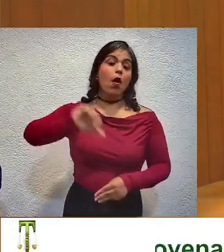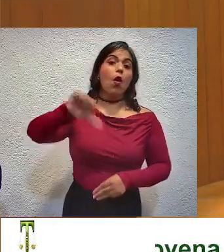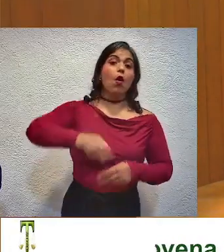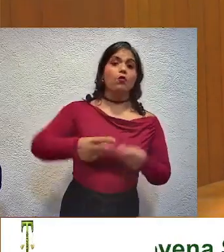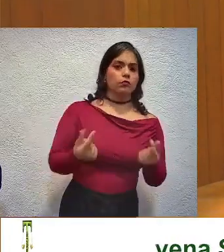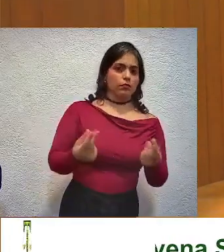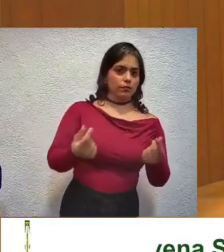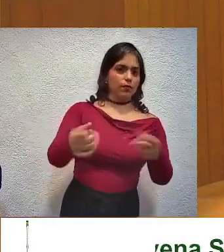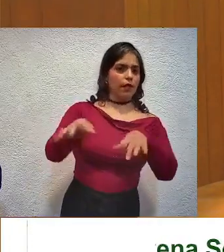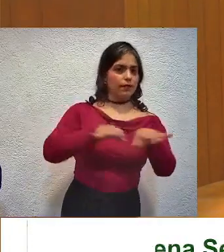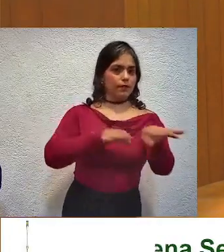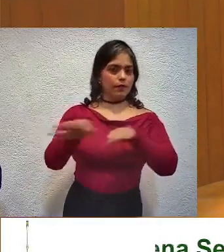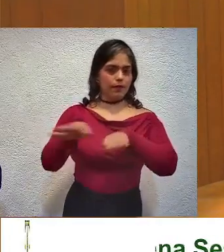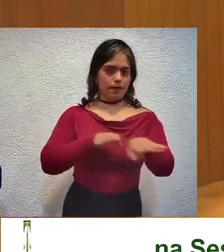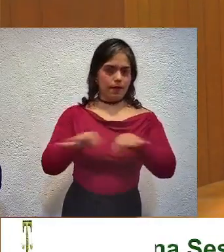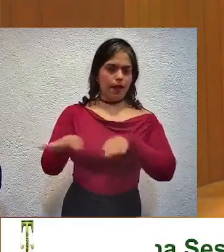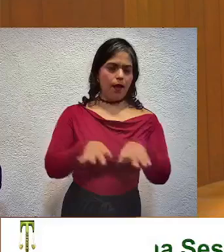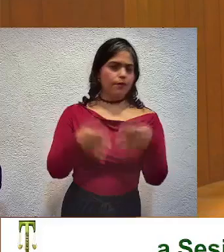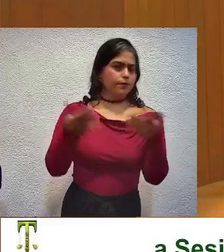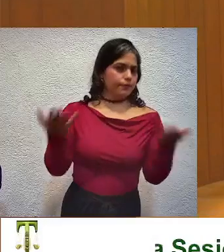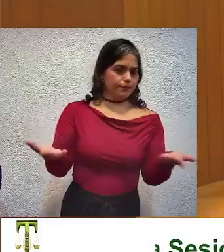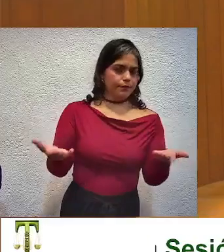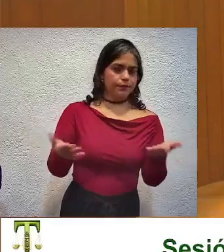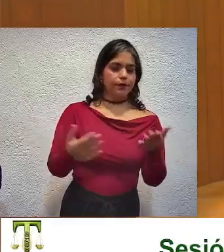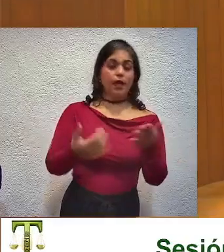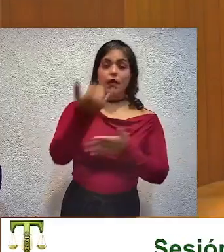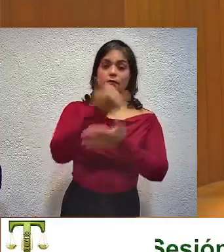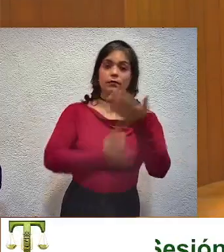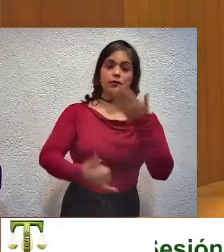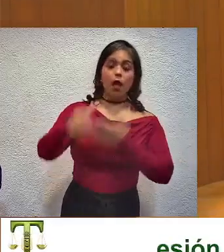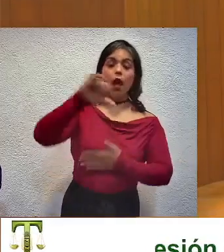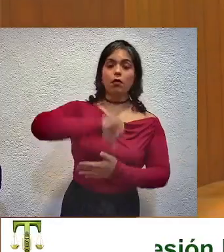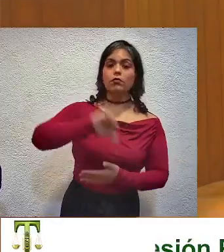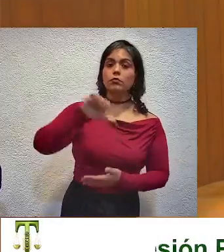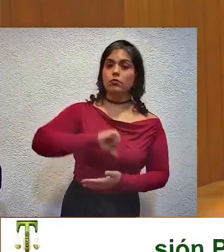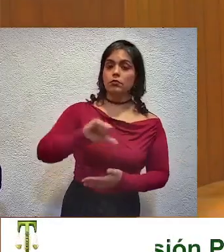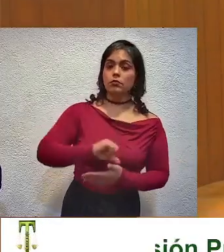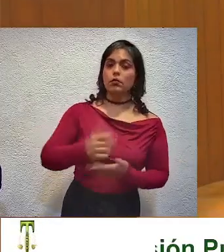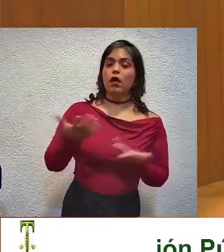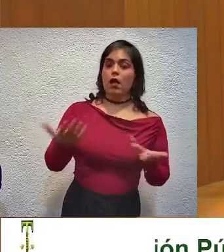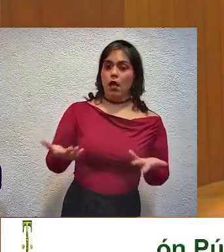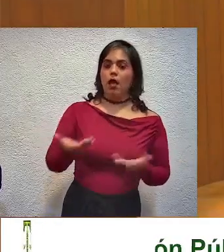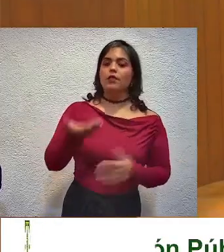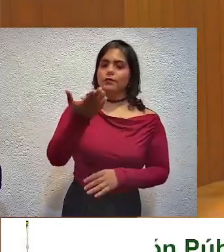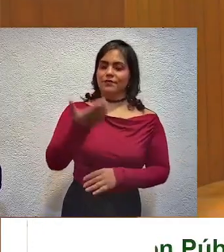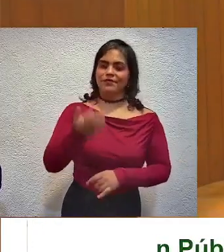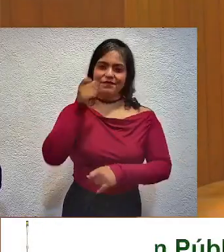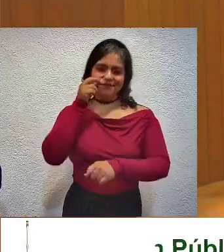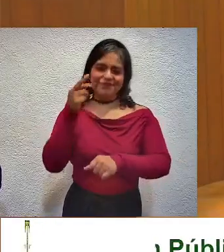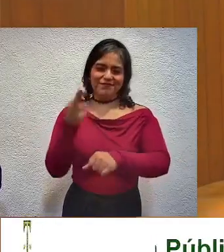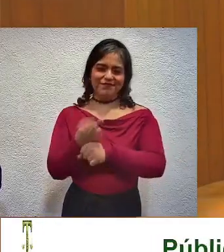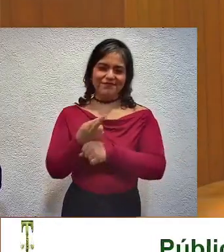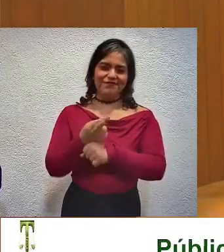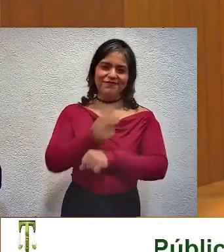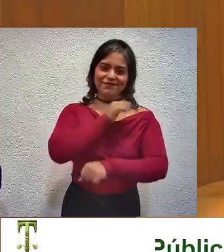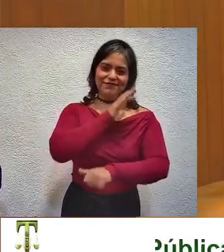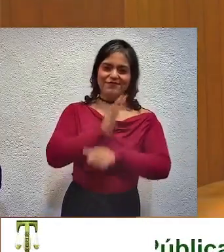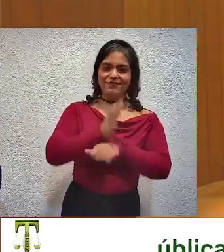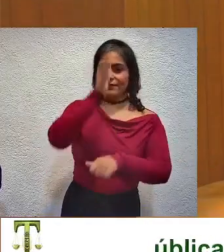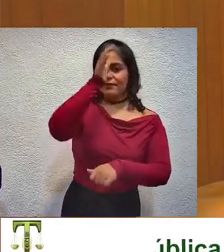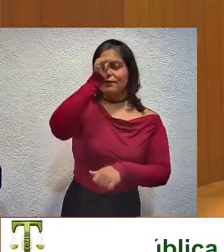de la presente sesión, las cuentas de los proyectos que nos ocupan será realizada a través de nuestro secretario general de